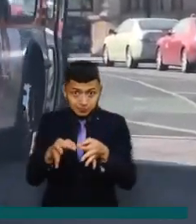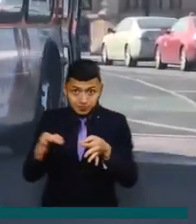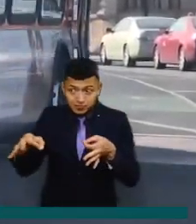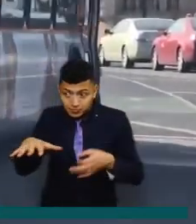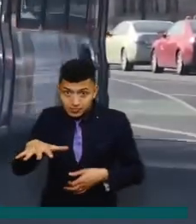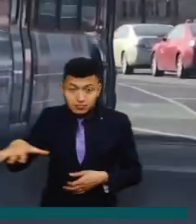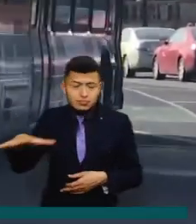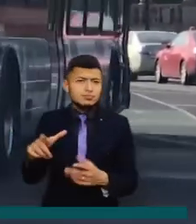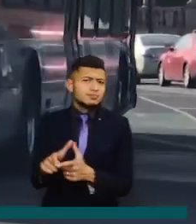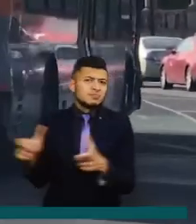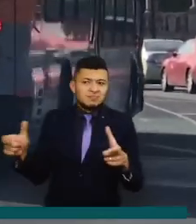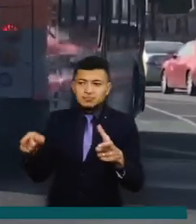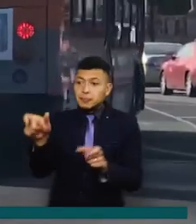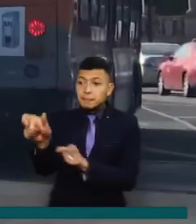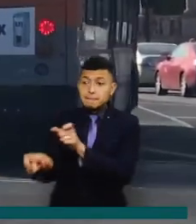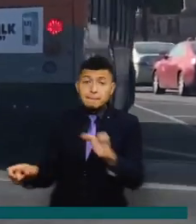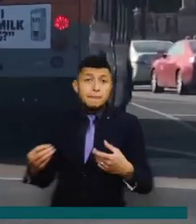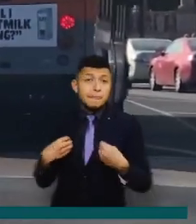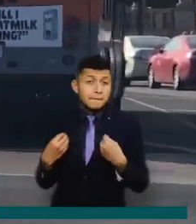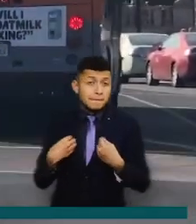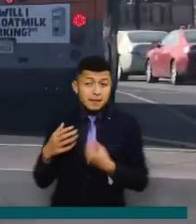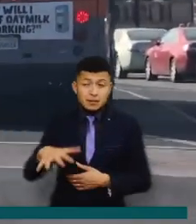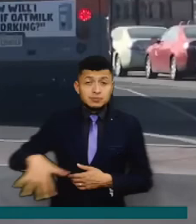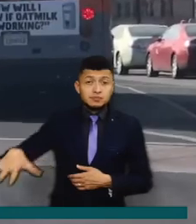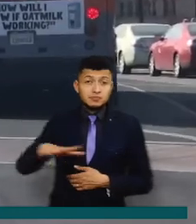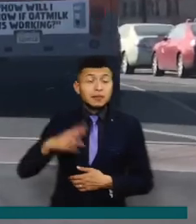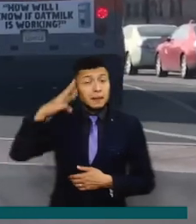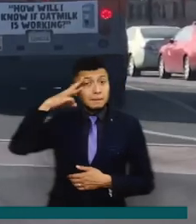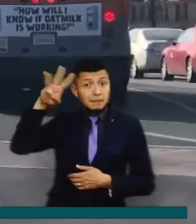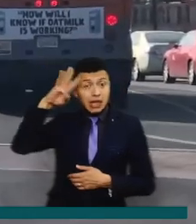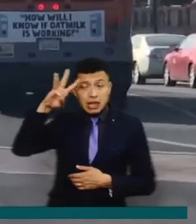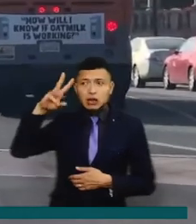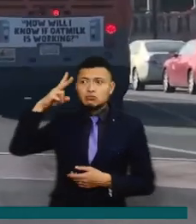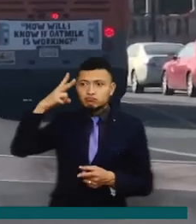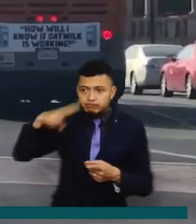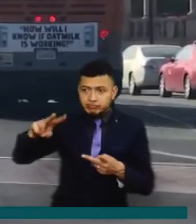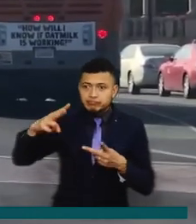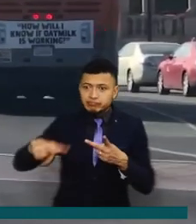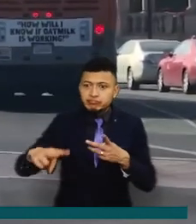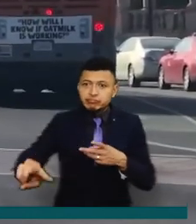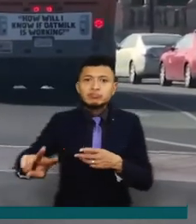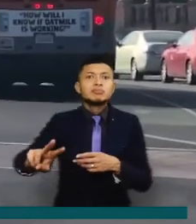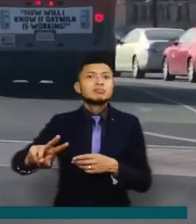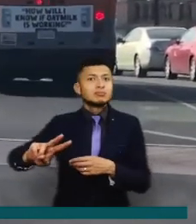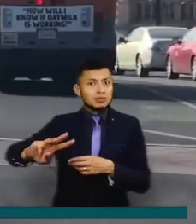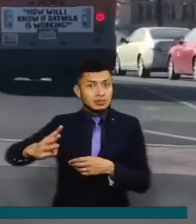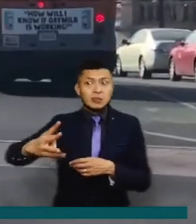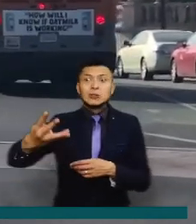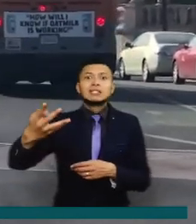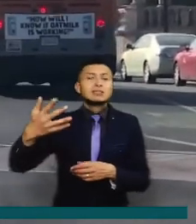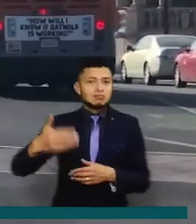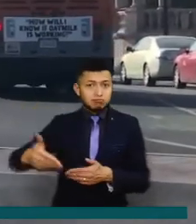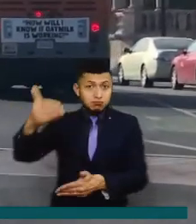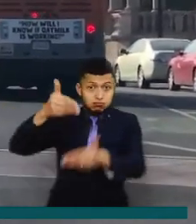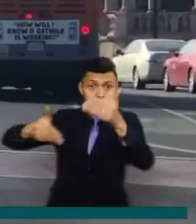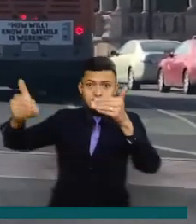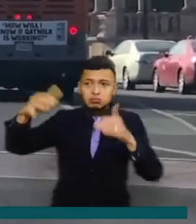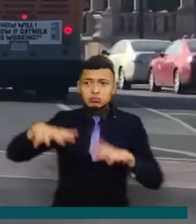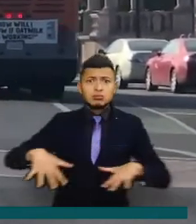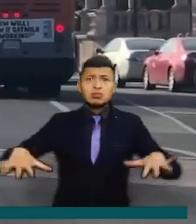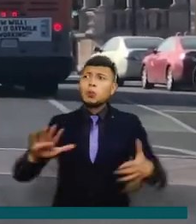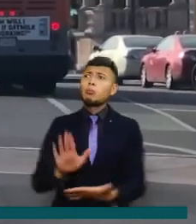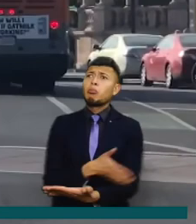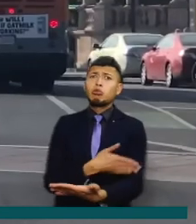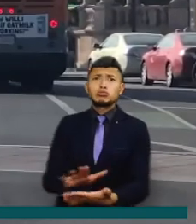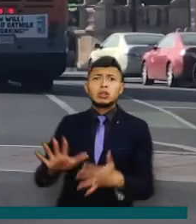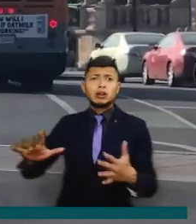sus residentes son mexicanos de primera, segunda y hasta tercera generación. La música ranchera suena por todos lados, en